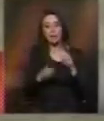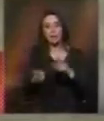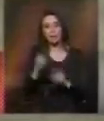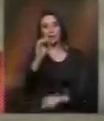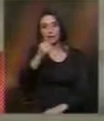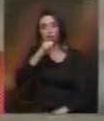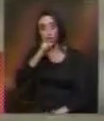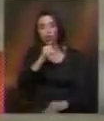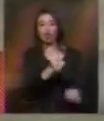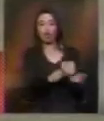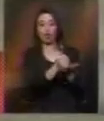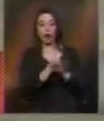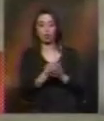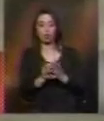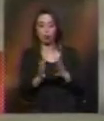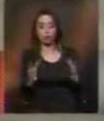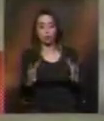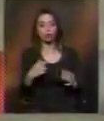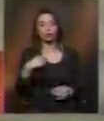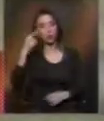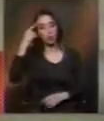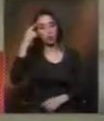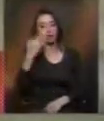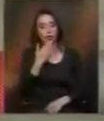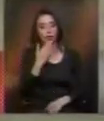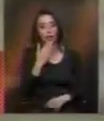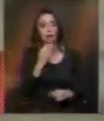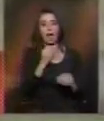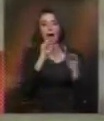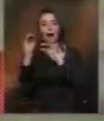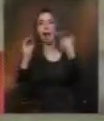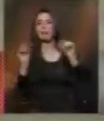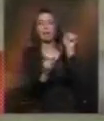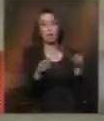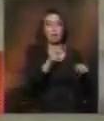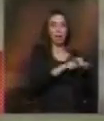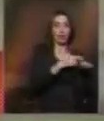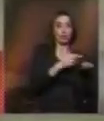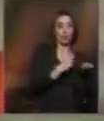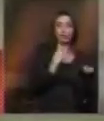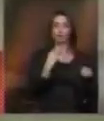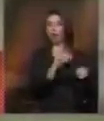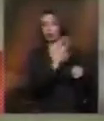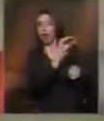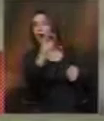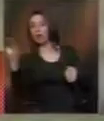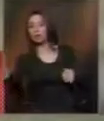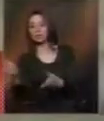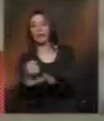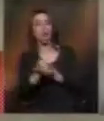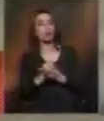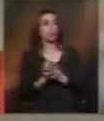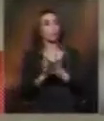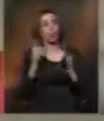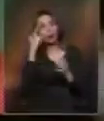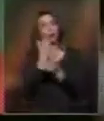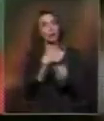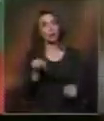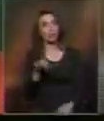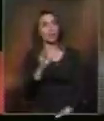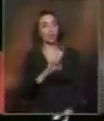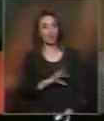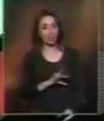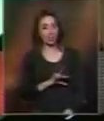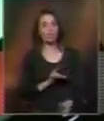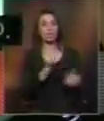mucho, pero yo creo que también el voz a voz de los pasajeros nos ha ayudado increíble aquí en Chile.